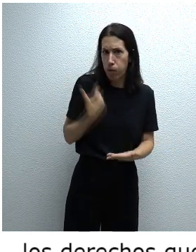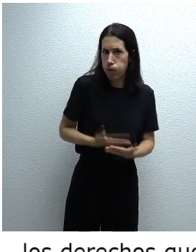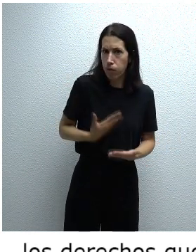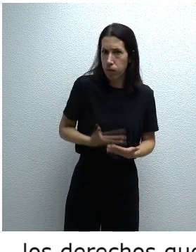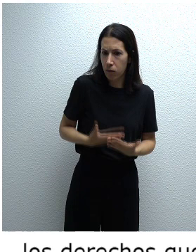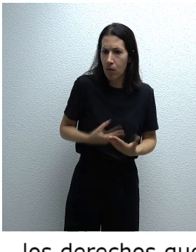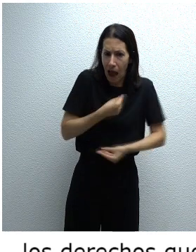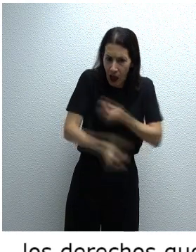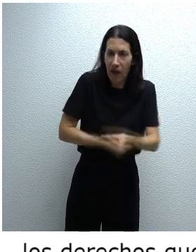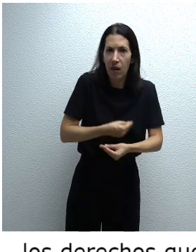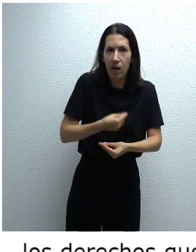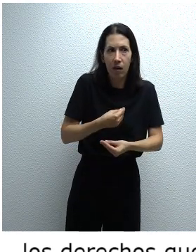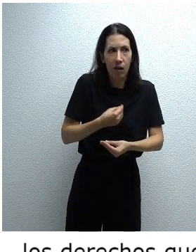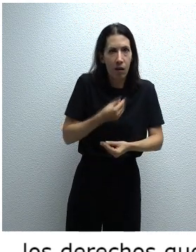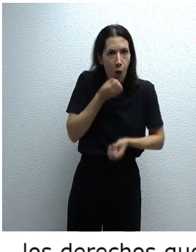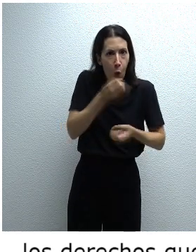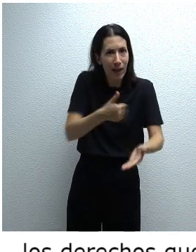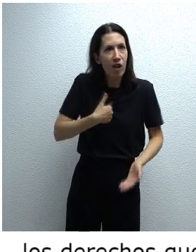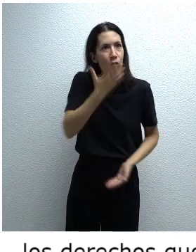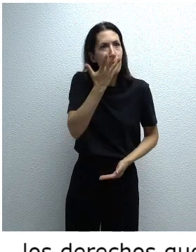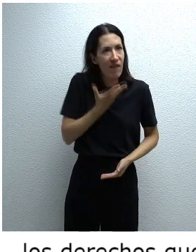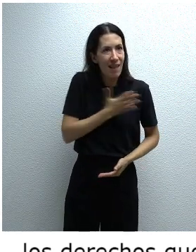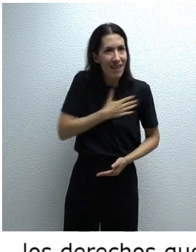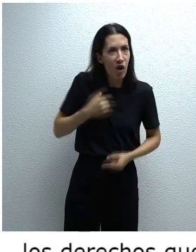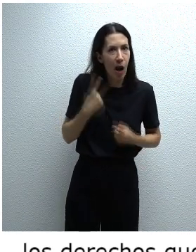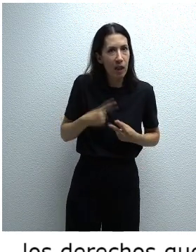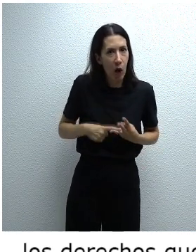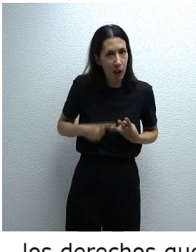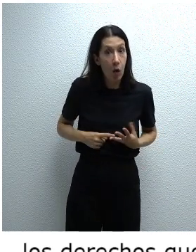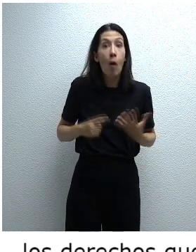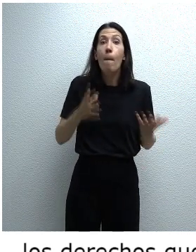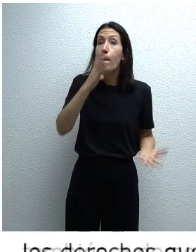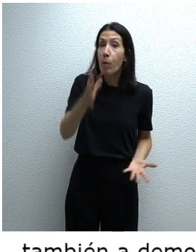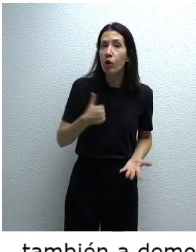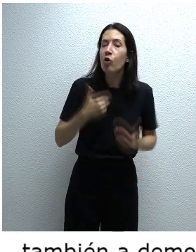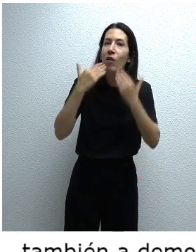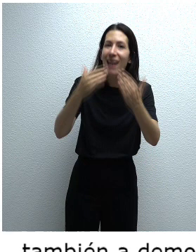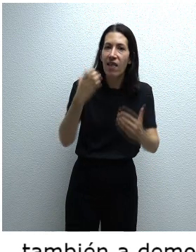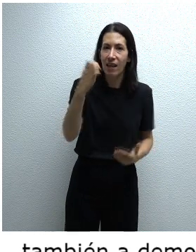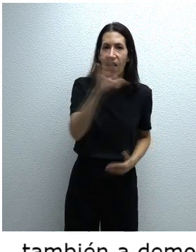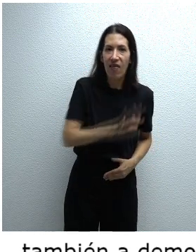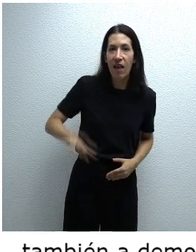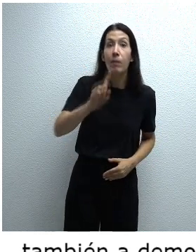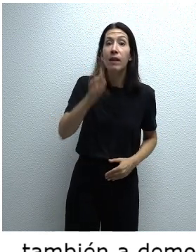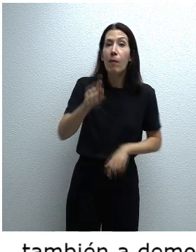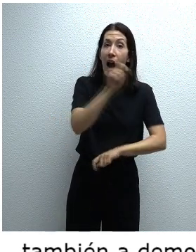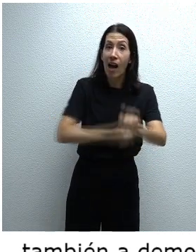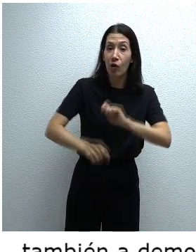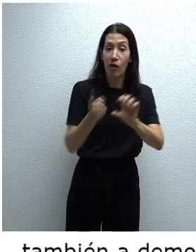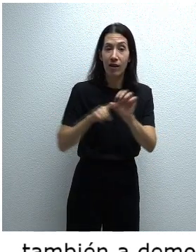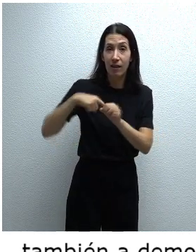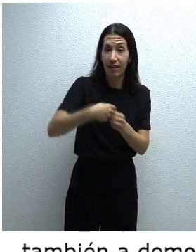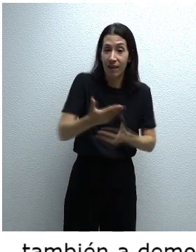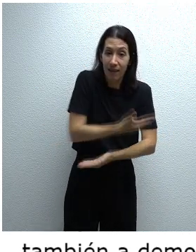a hacer saber nuestras preferencias. Por eso yo agradezco mucho al CERMI y a las asociaciones que han participado, pero